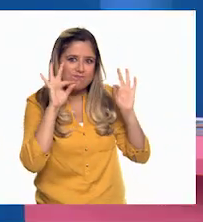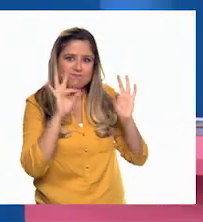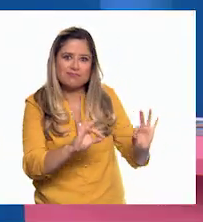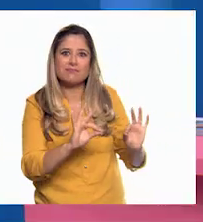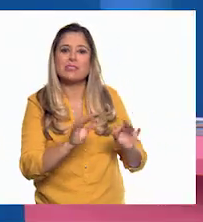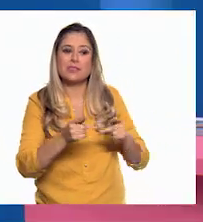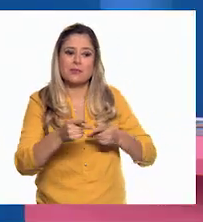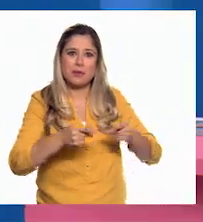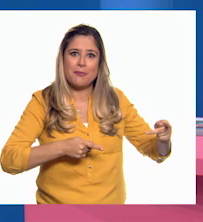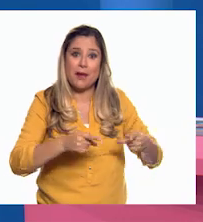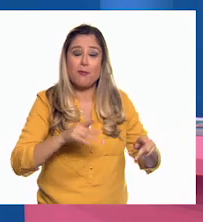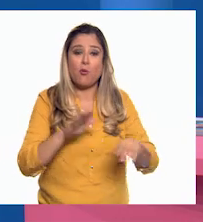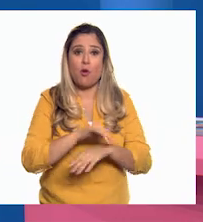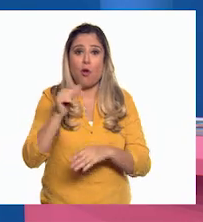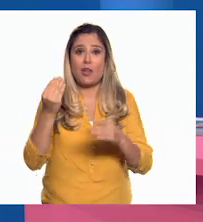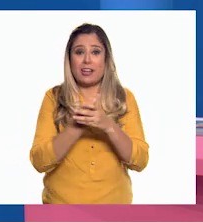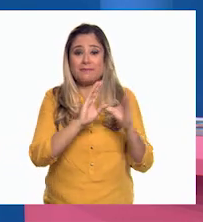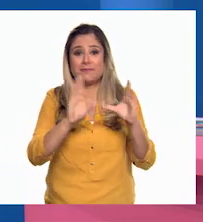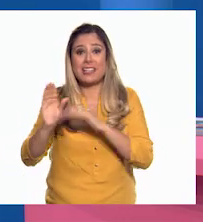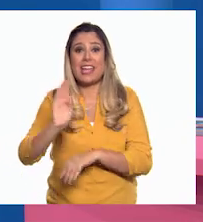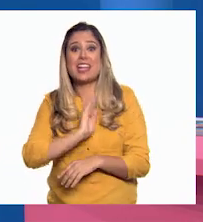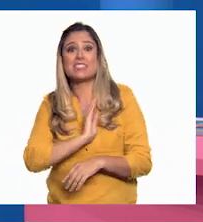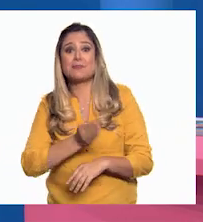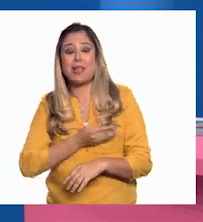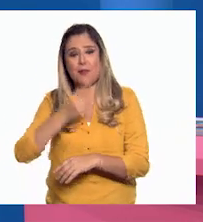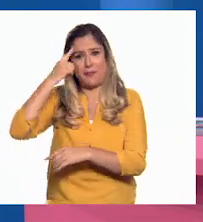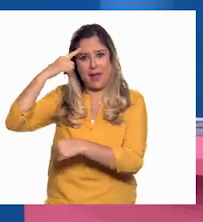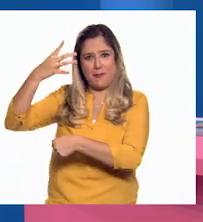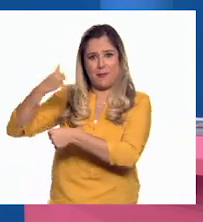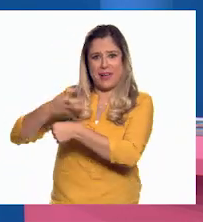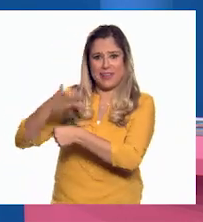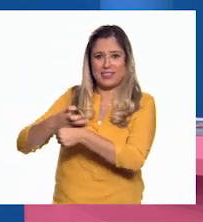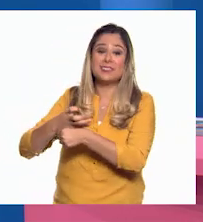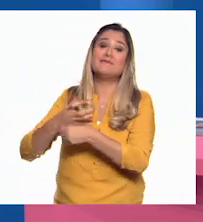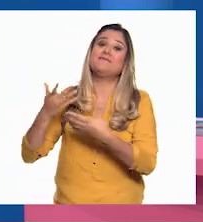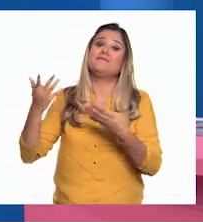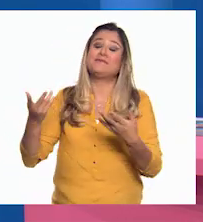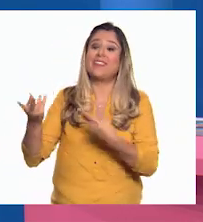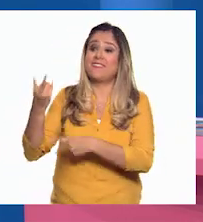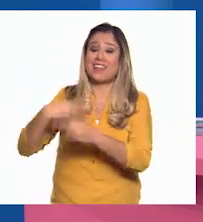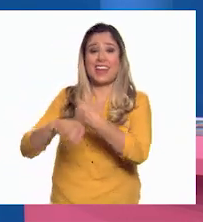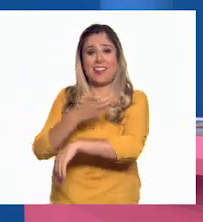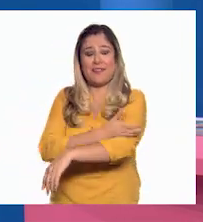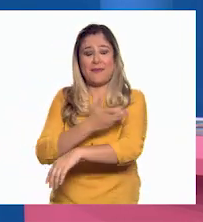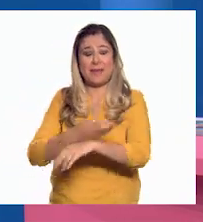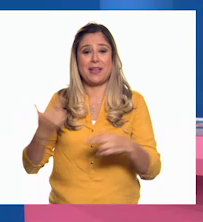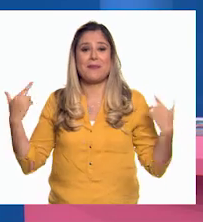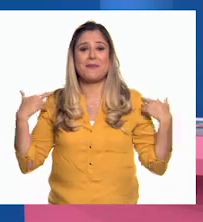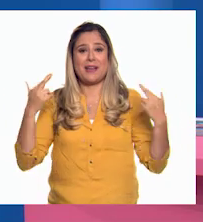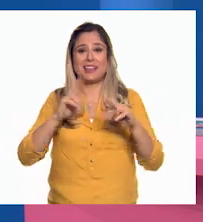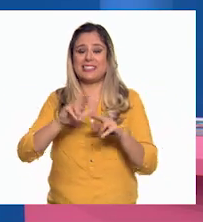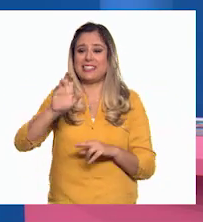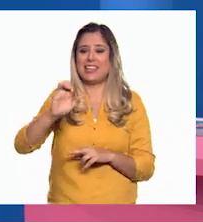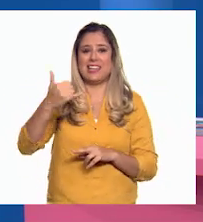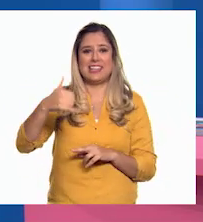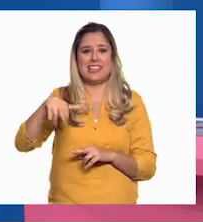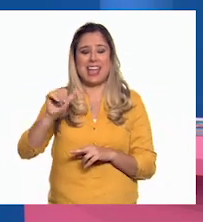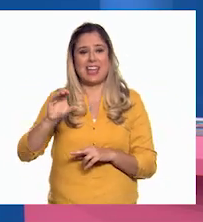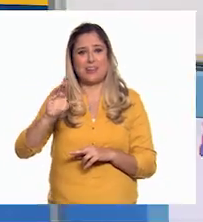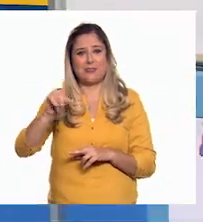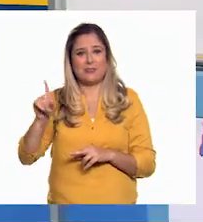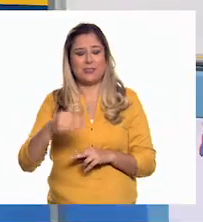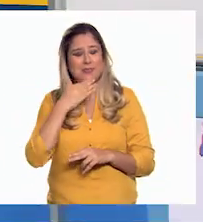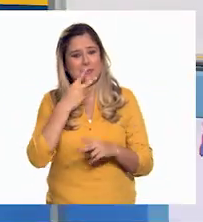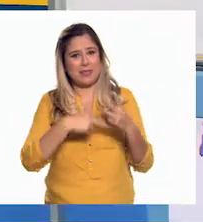a comenzar con nuestra sesión de español para cuarto grado, para lo cual nos acompaña como siempre la maestra Reina Cruz. Bienvenida,